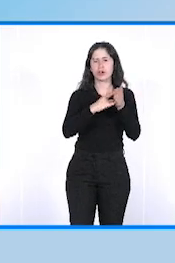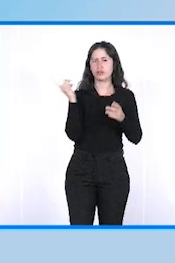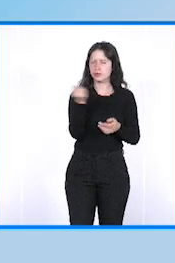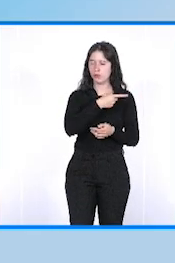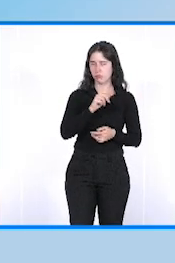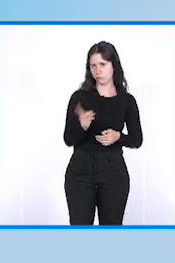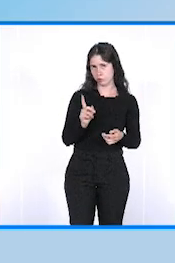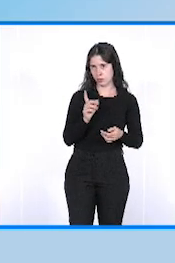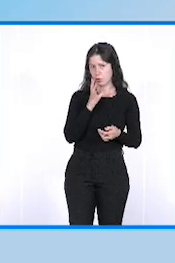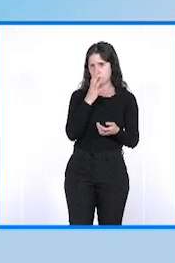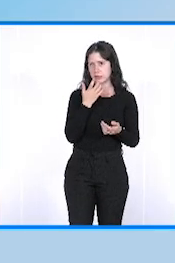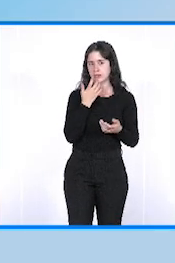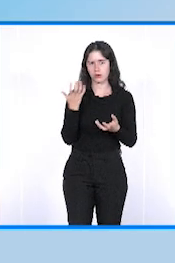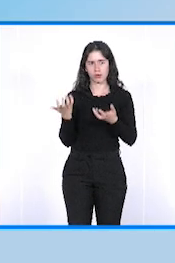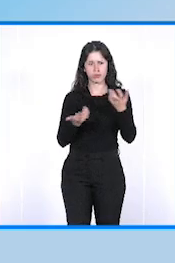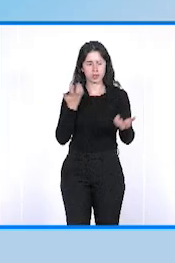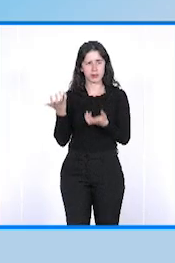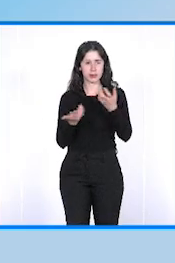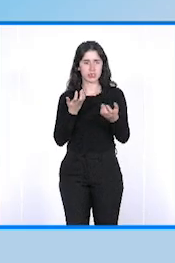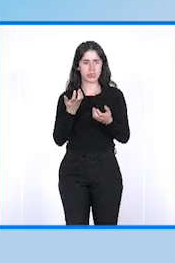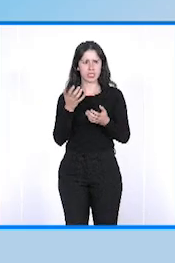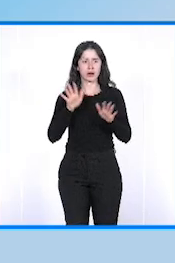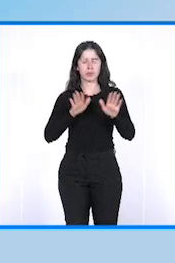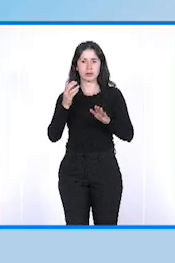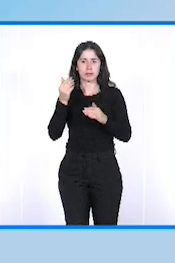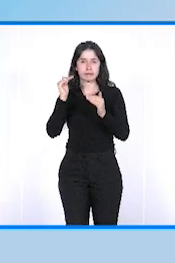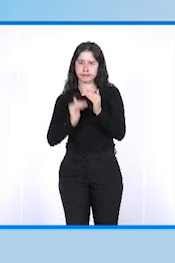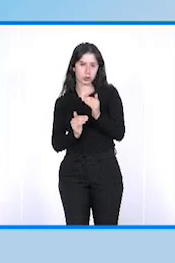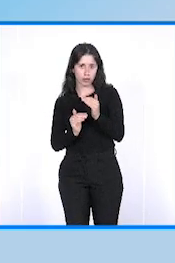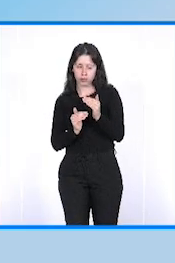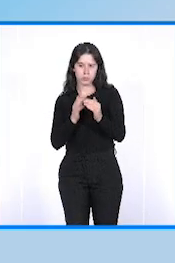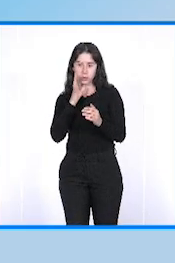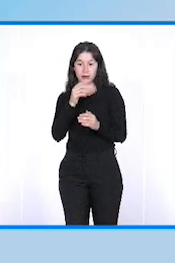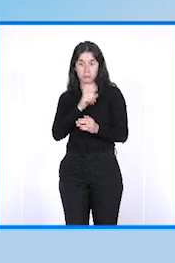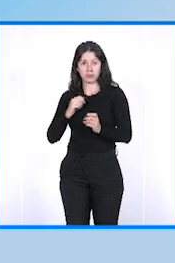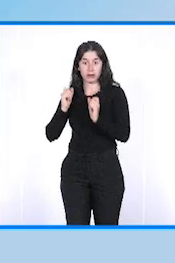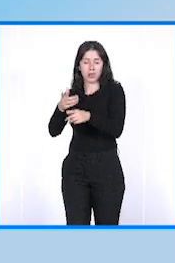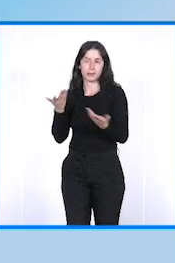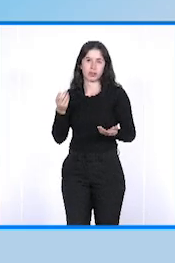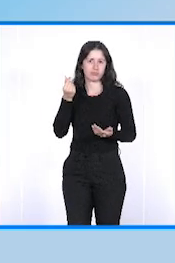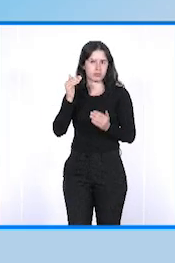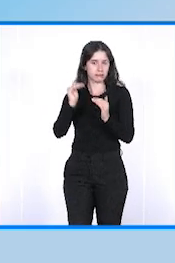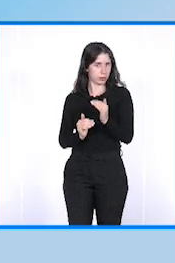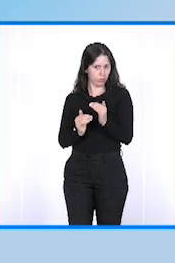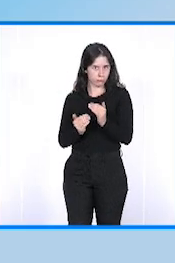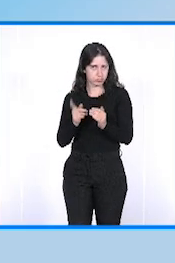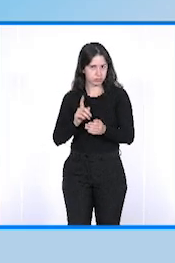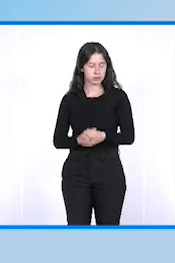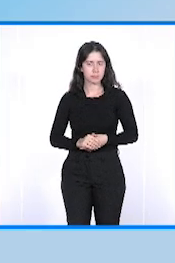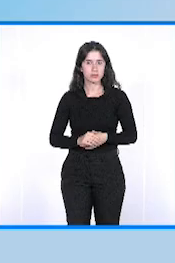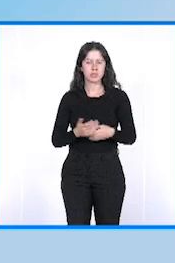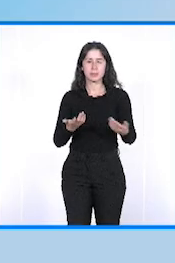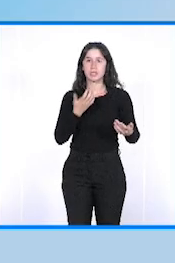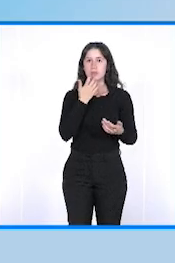de cocina no no disminuye el coste lo que facilita es la autonomía de la persona pero no el coste pero sin embargo todo el tema